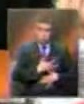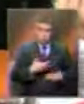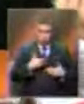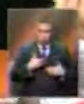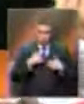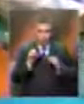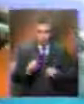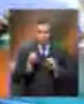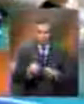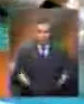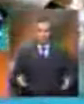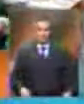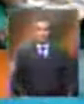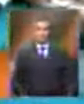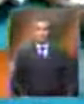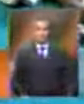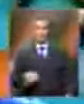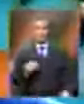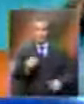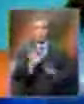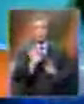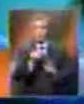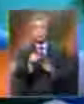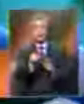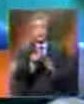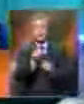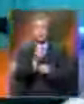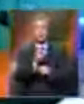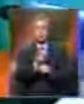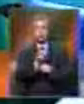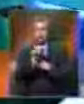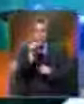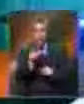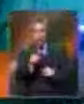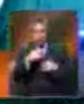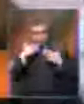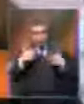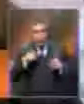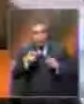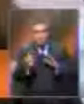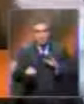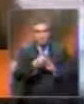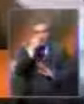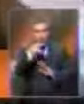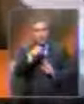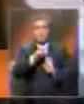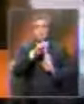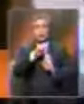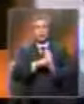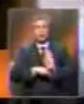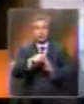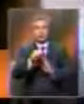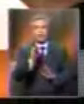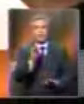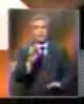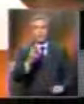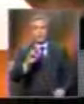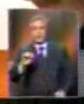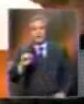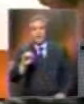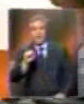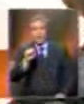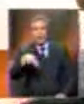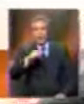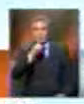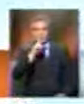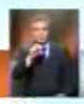acá. Con la guía de la profesora Roxana Hualquipán, presentaron un primer proyecto a la Feria Antártica. Ni siquiera